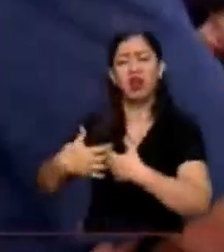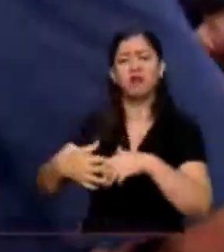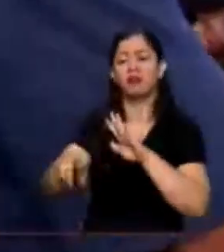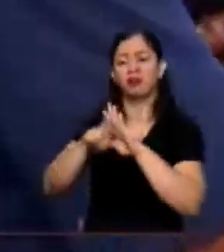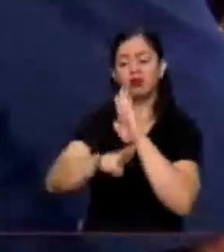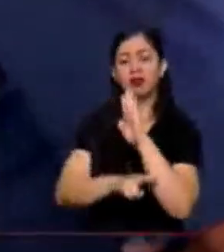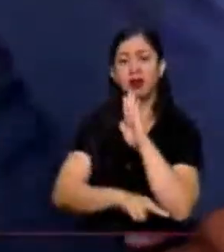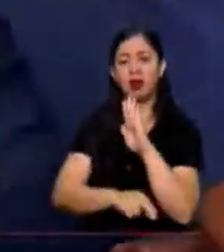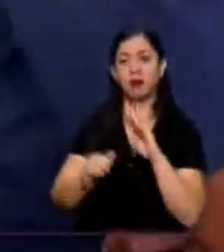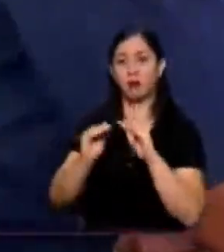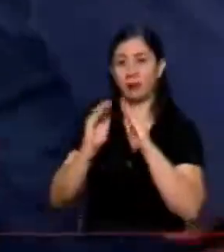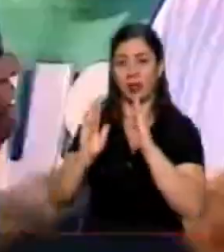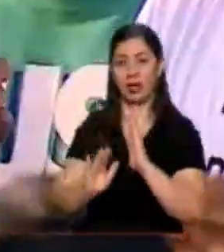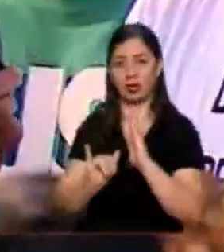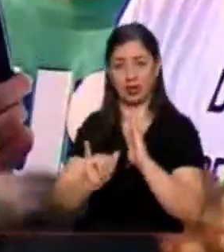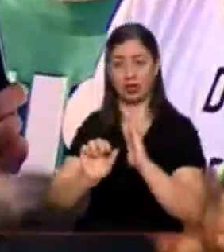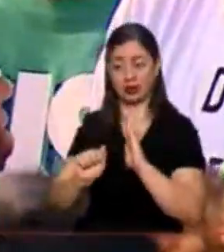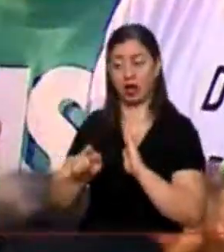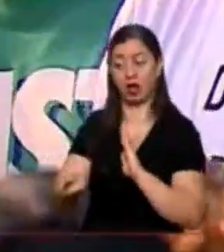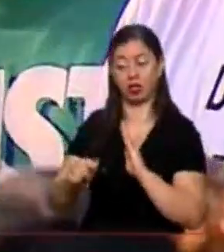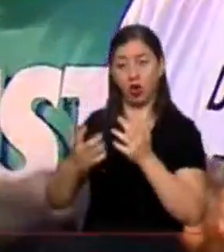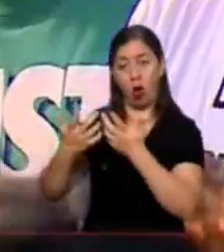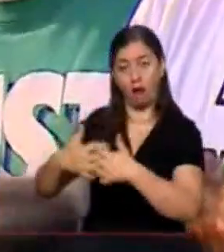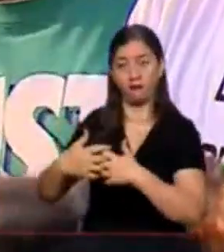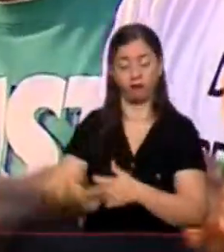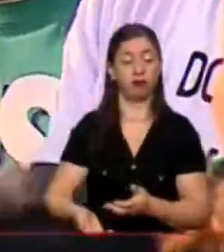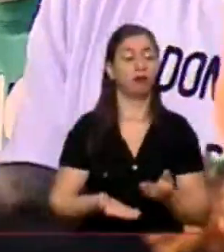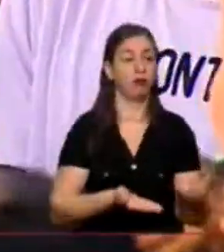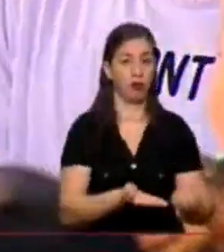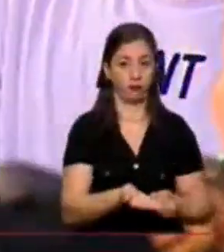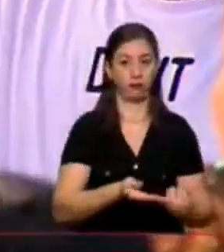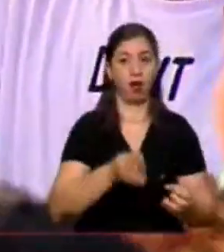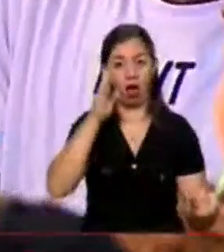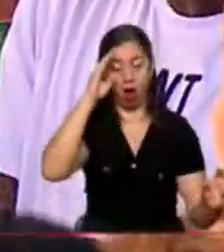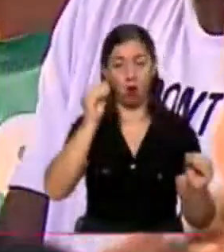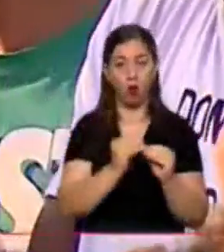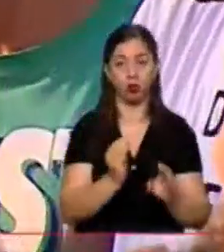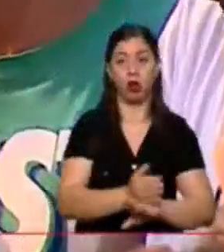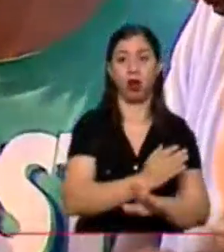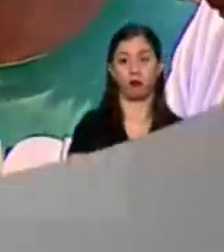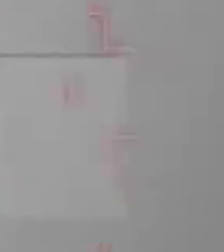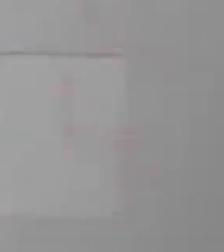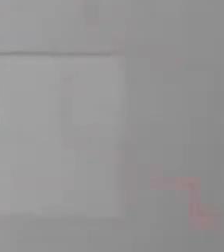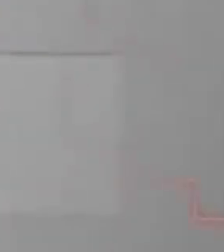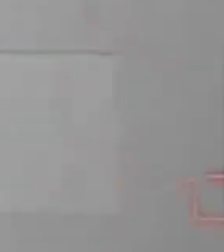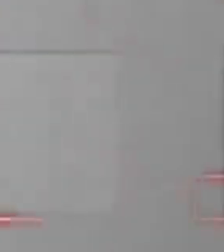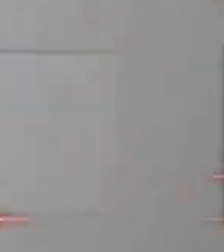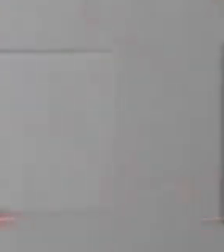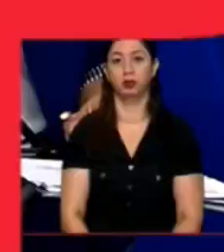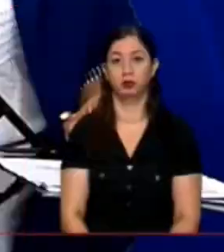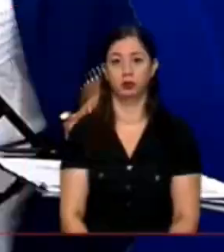Casa Ya y que como empresas deben cumplirles a sus clientes lo acordado en los contratos.